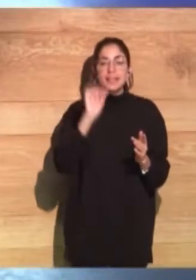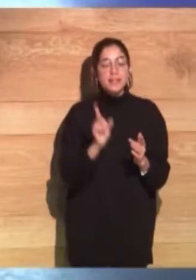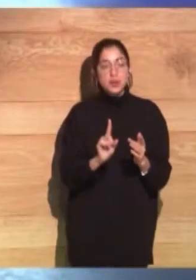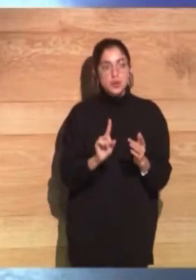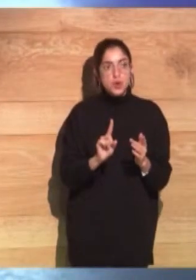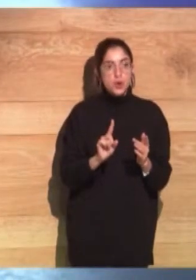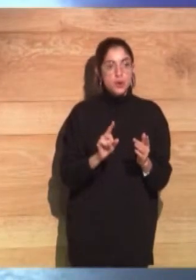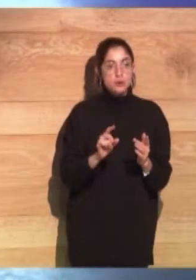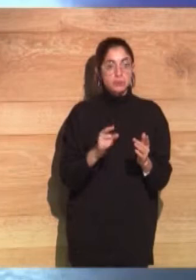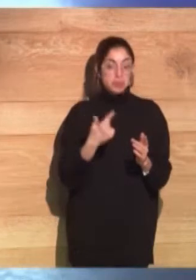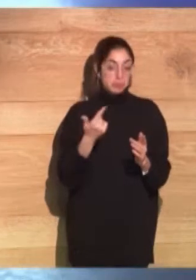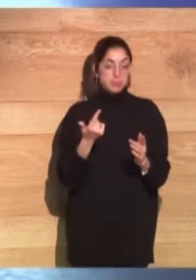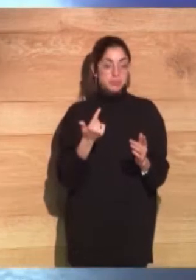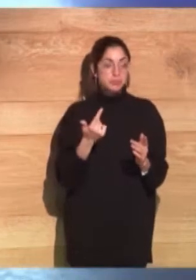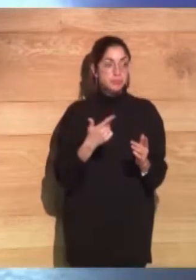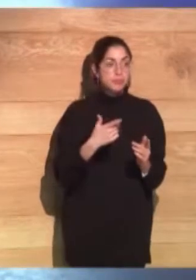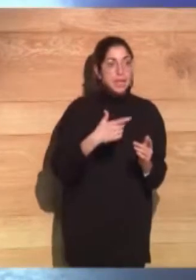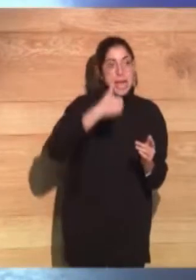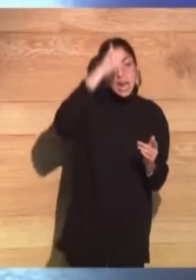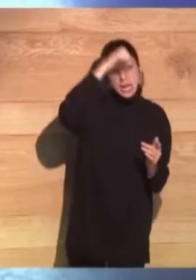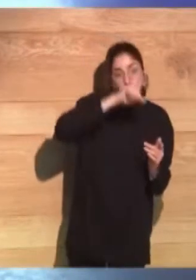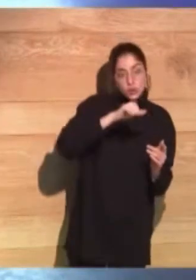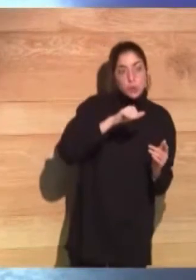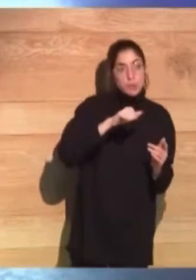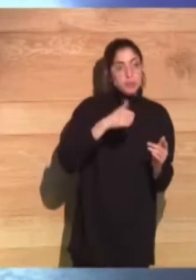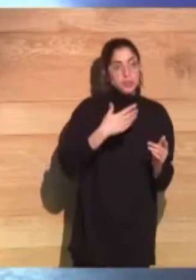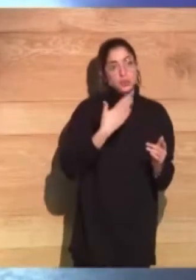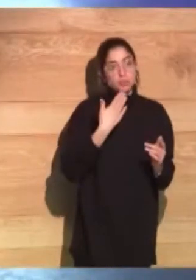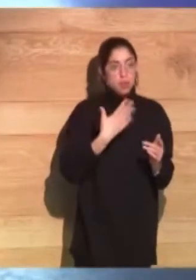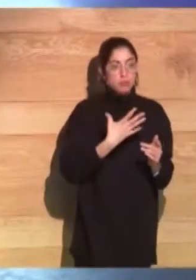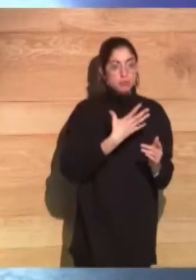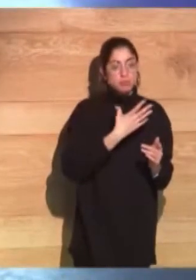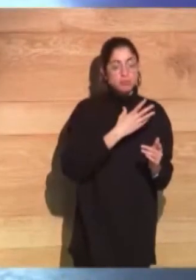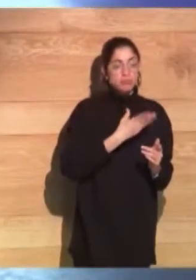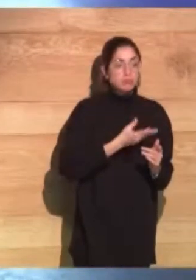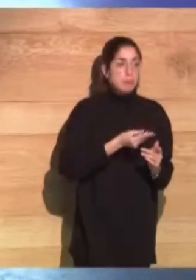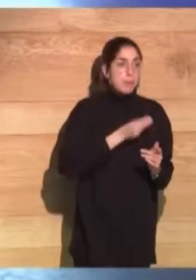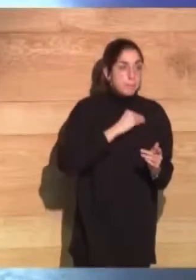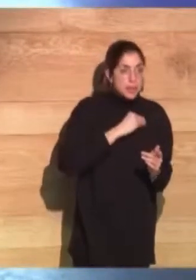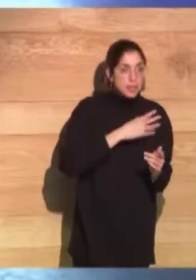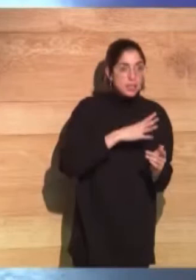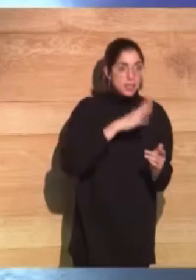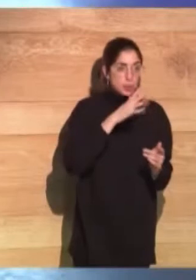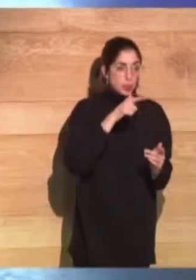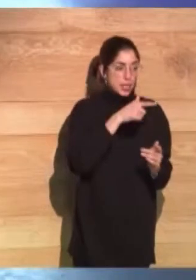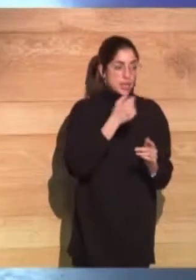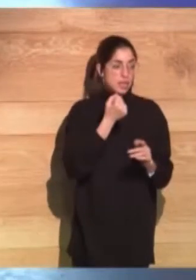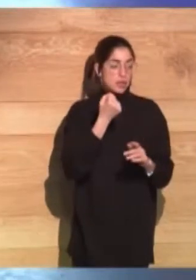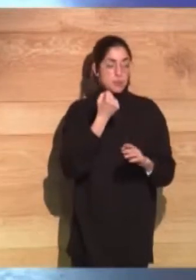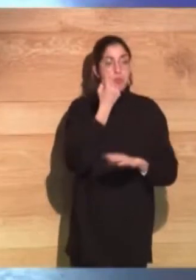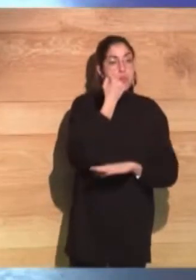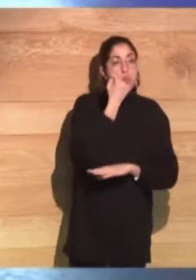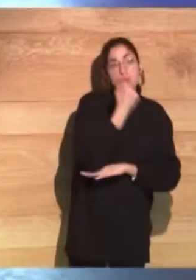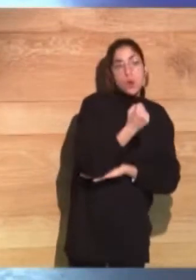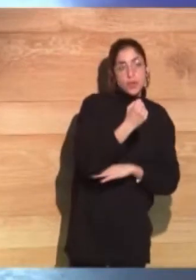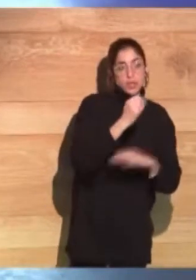que los hombres, bueno, les habían decepcionado en el poder y les habían llevado a la guerra y a